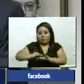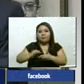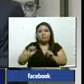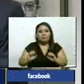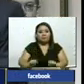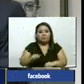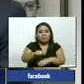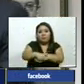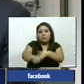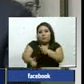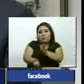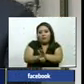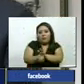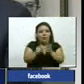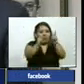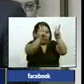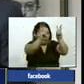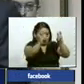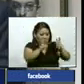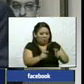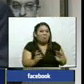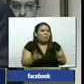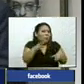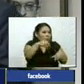Asamblea Legislativa en otros rubros como